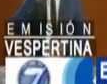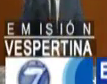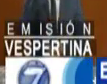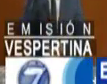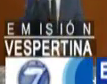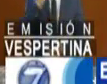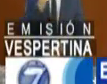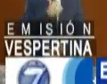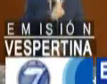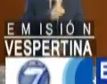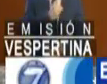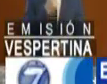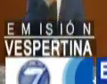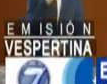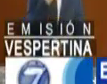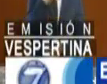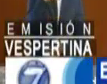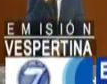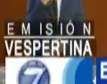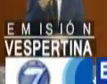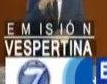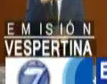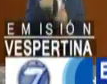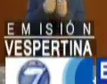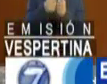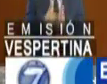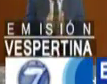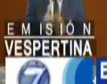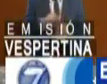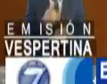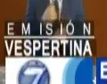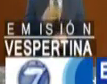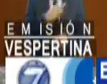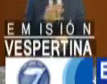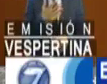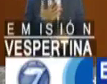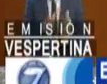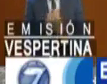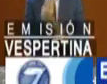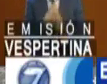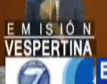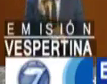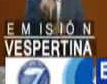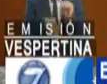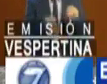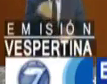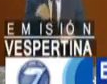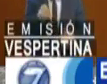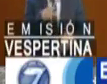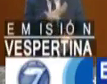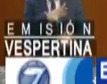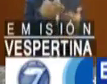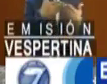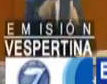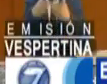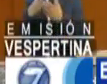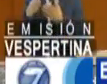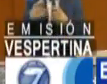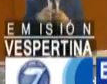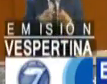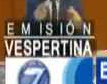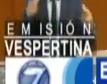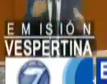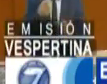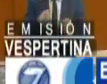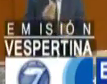quedarse. Lo único que puede detenerlos son las oportunidades. Lo único que los detiene es la